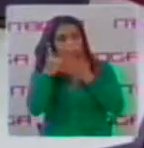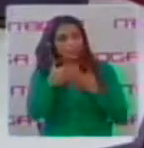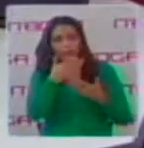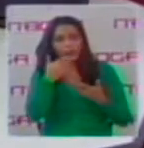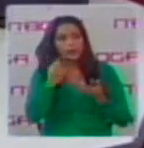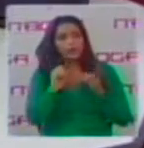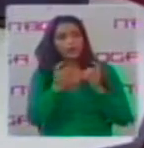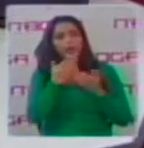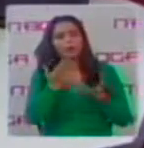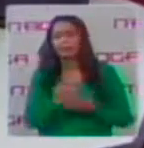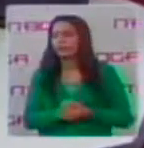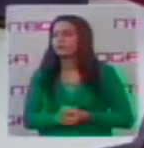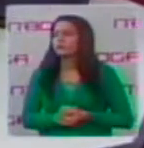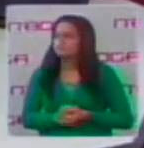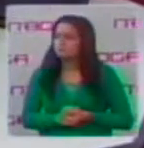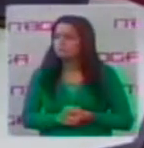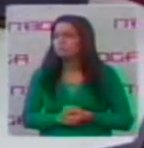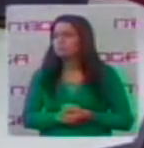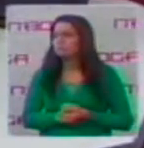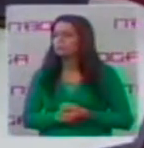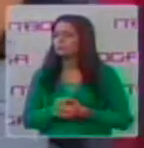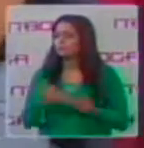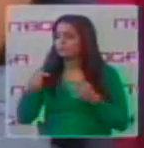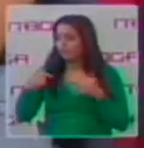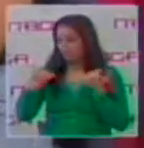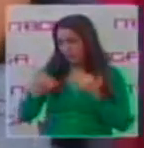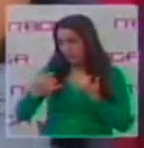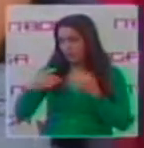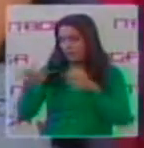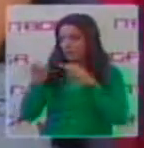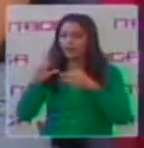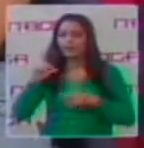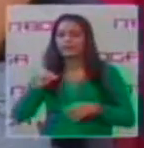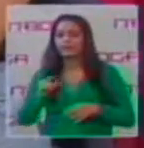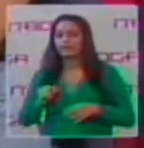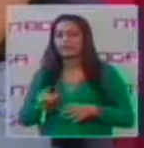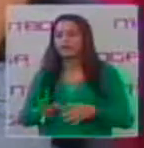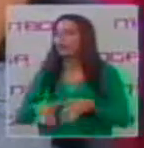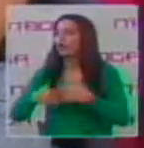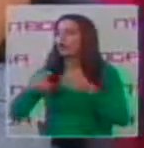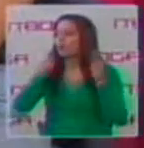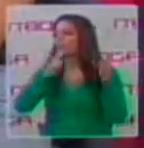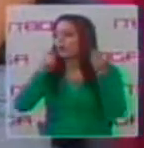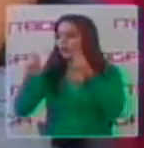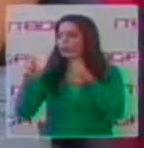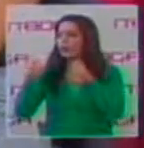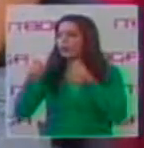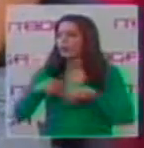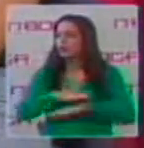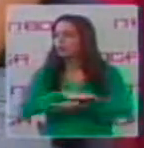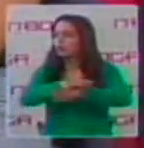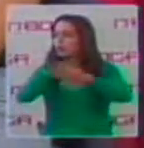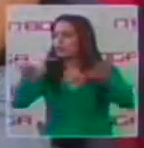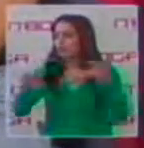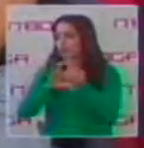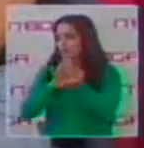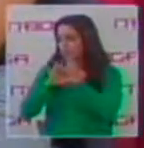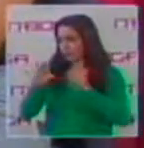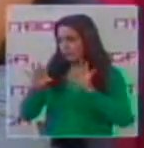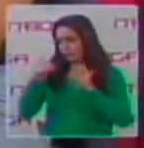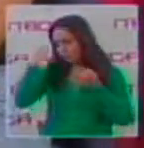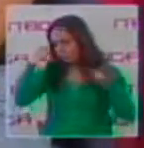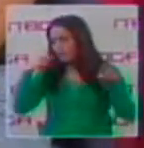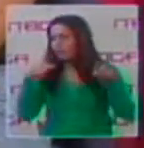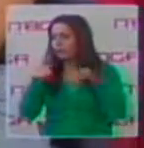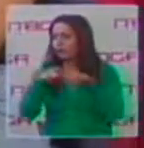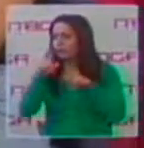esto? Bueno, te cuento. Efectivamente estoy aquí para contarles sobre la campaña. Consorcio Puerto Limpio, comprometido con la ciudadanía,